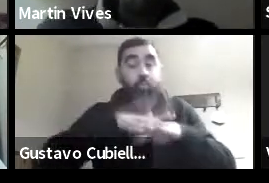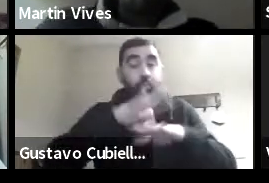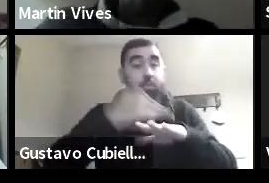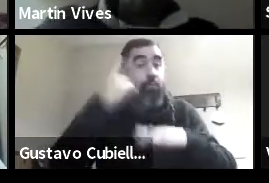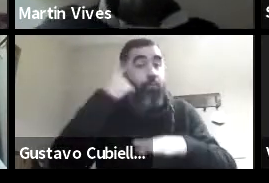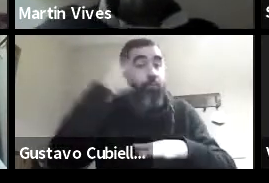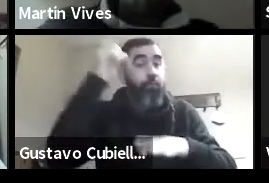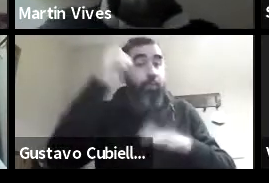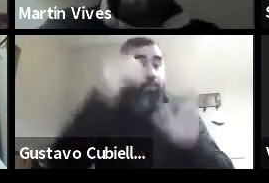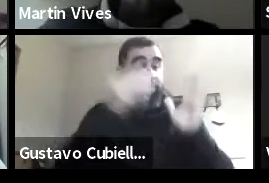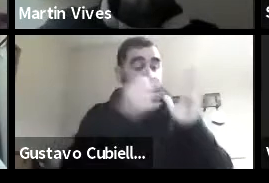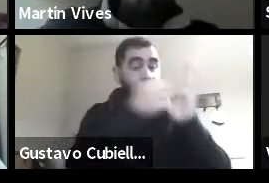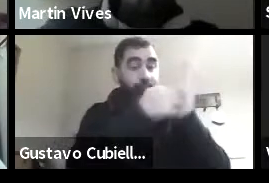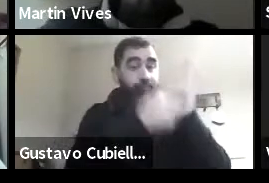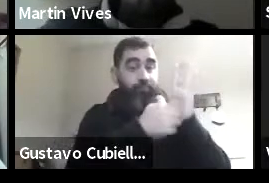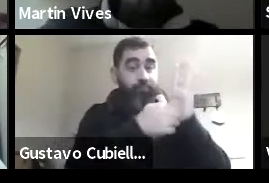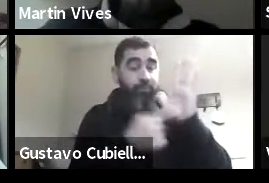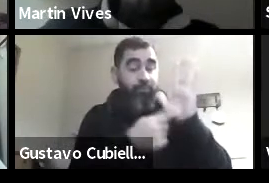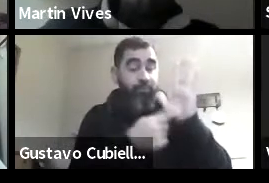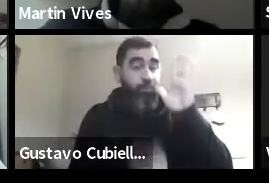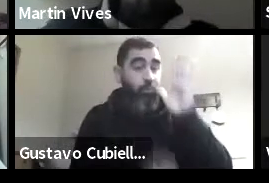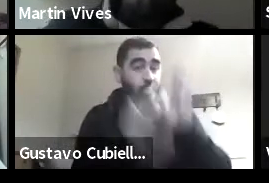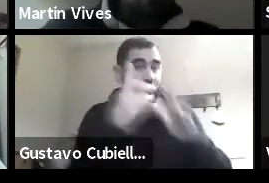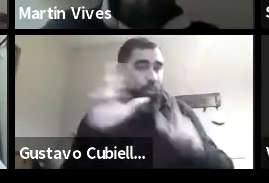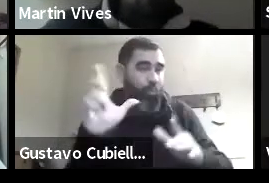porque no es nueva esta restricción,